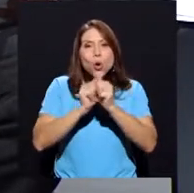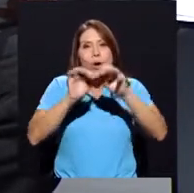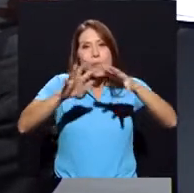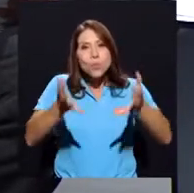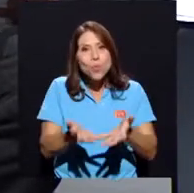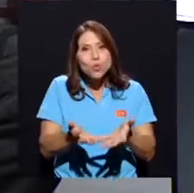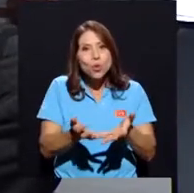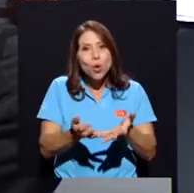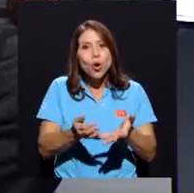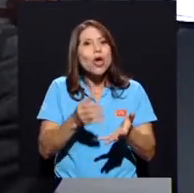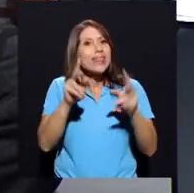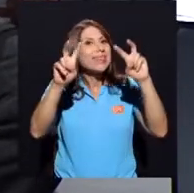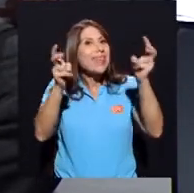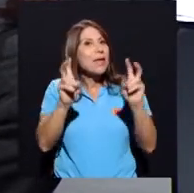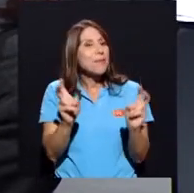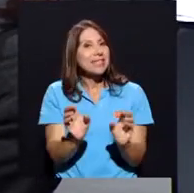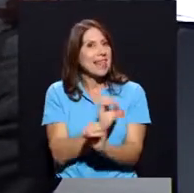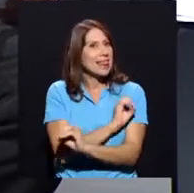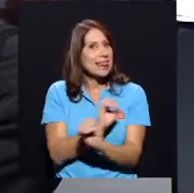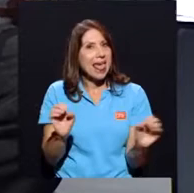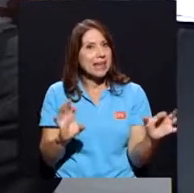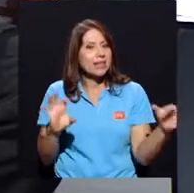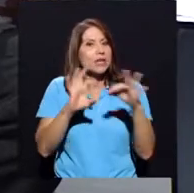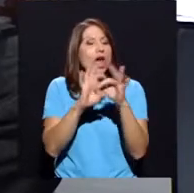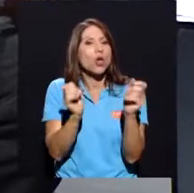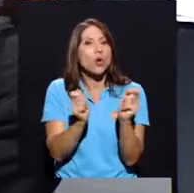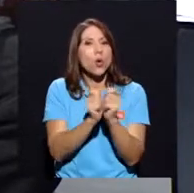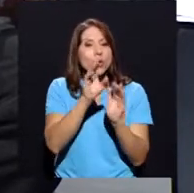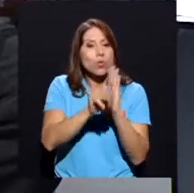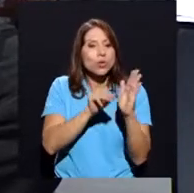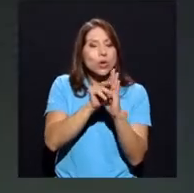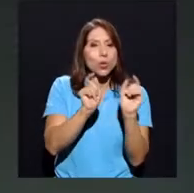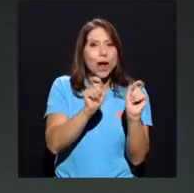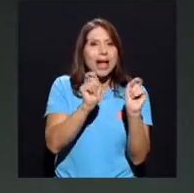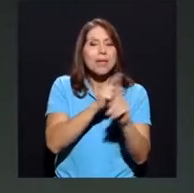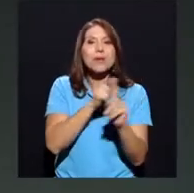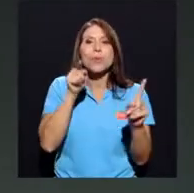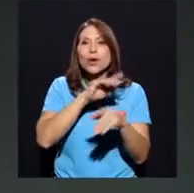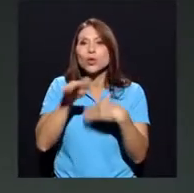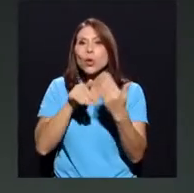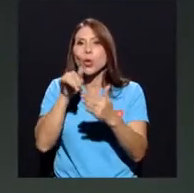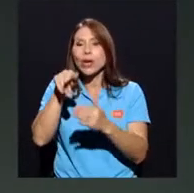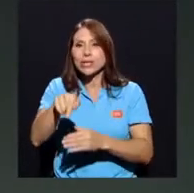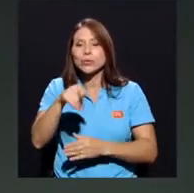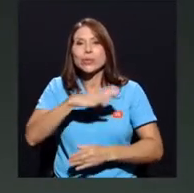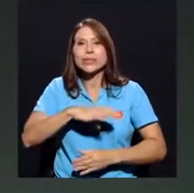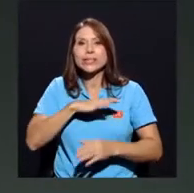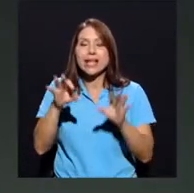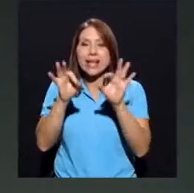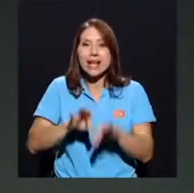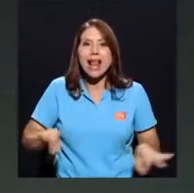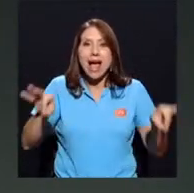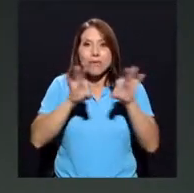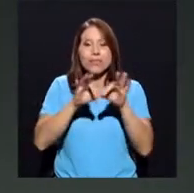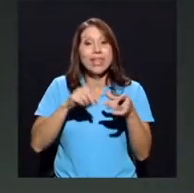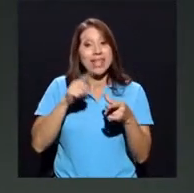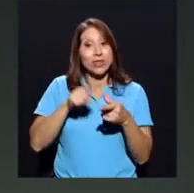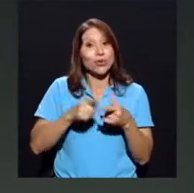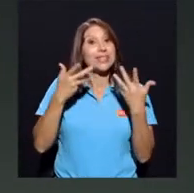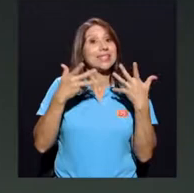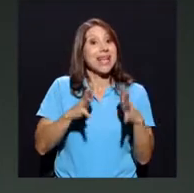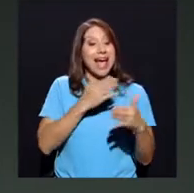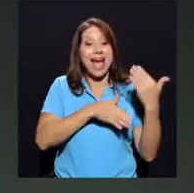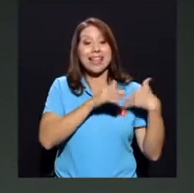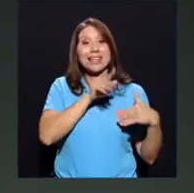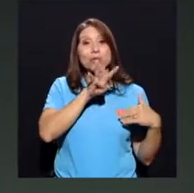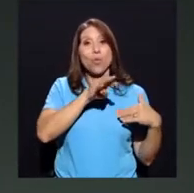currículo académico es clave y bueno y en eso hemos avanzado así que en el período de estudio pasamos se duplicó se pasó del 40 por